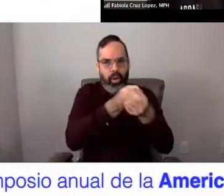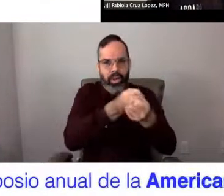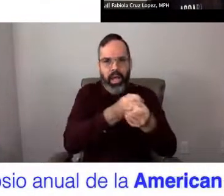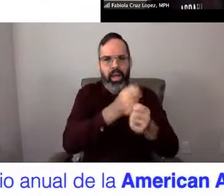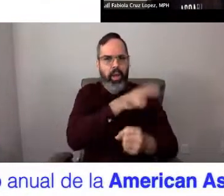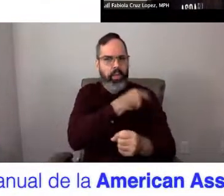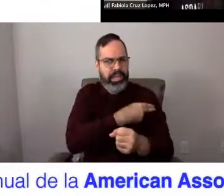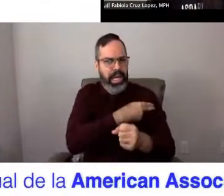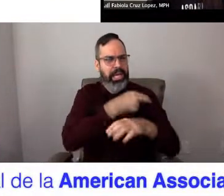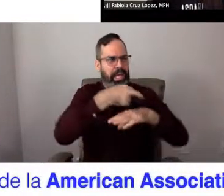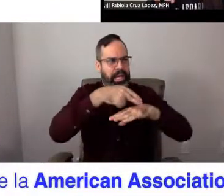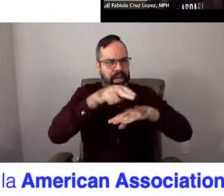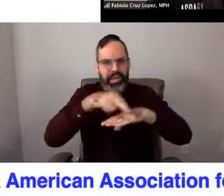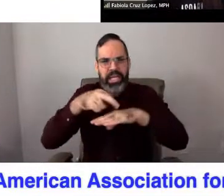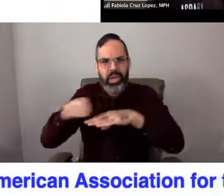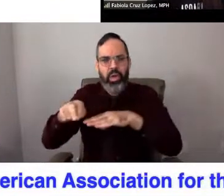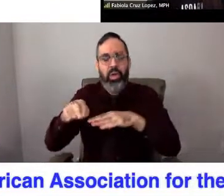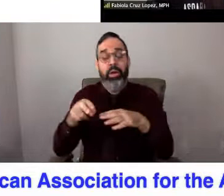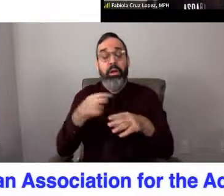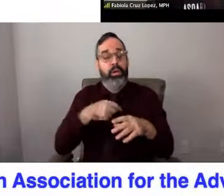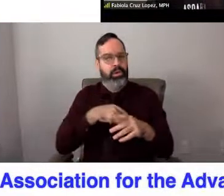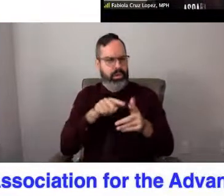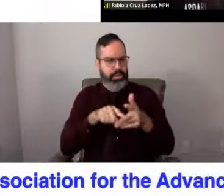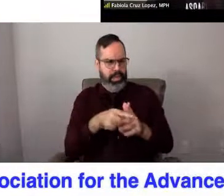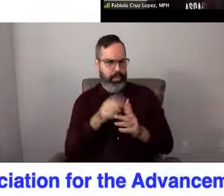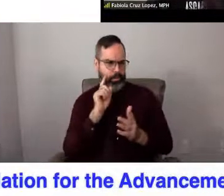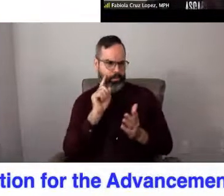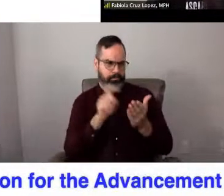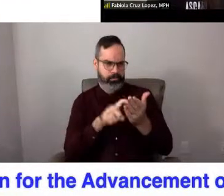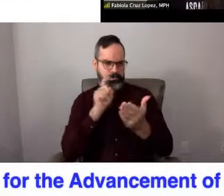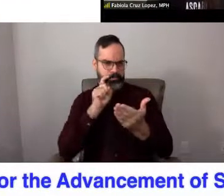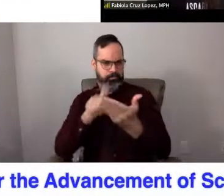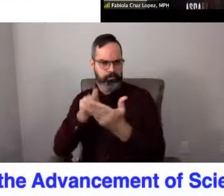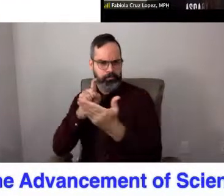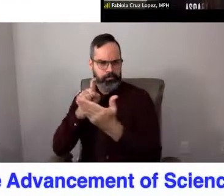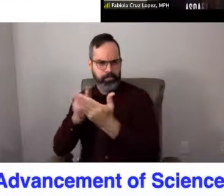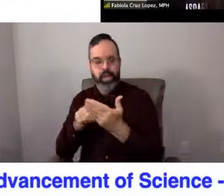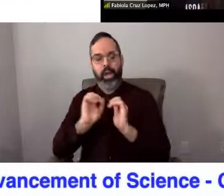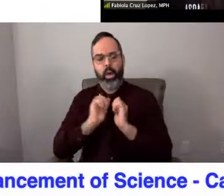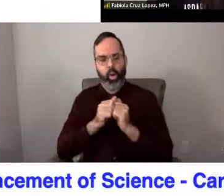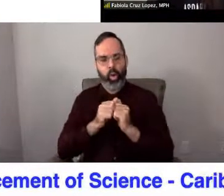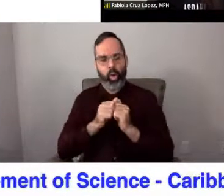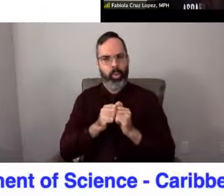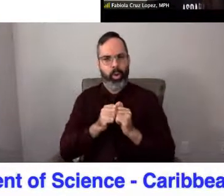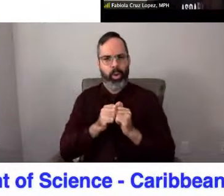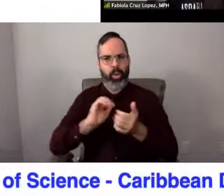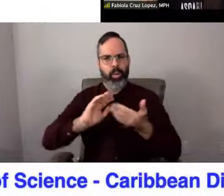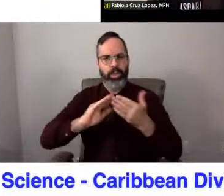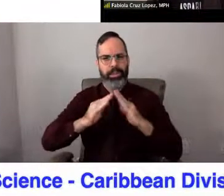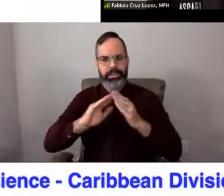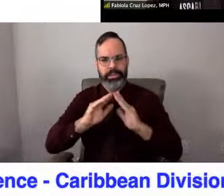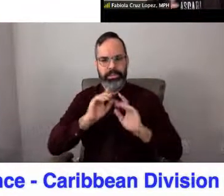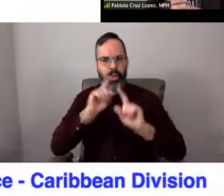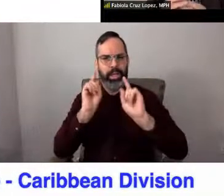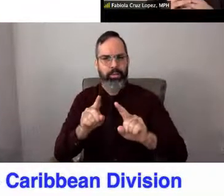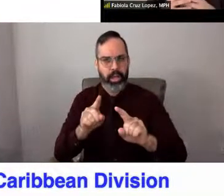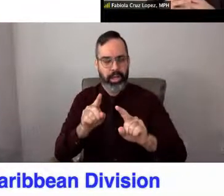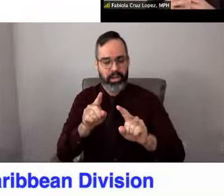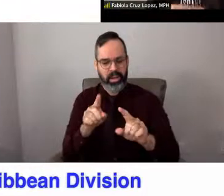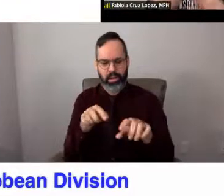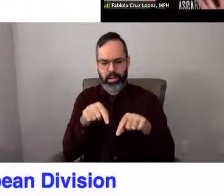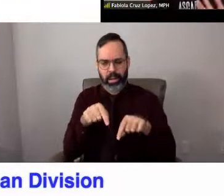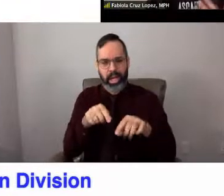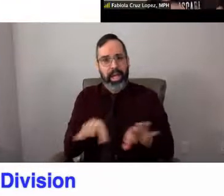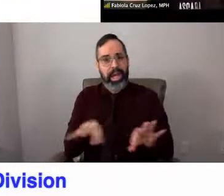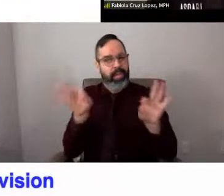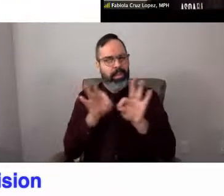referidos, y comenzamos a identificar lo que fue esa respuesta municipal, la importancia de la misma y de